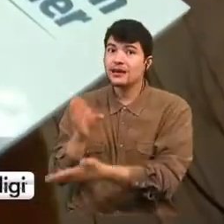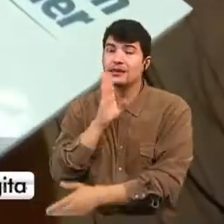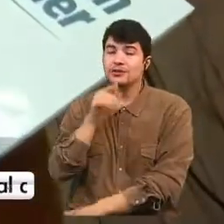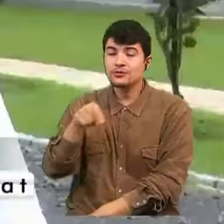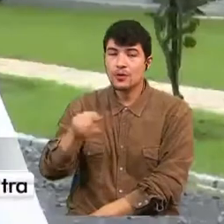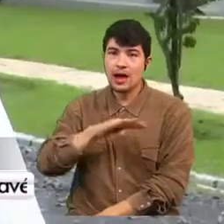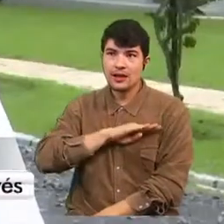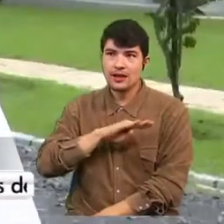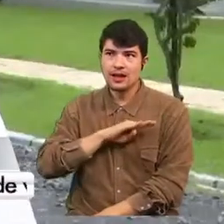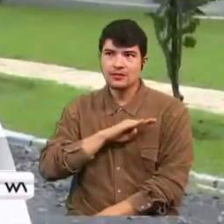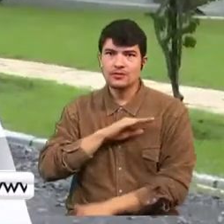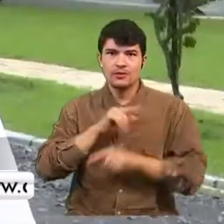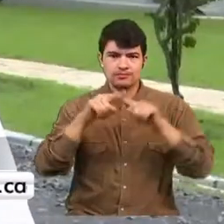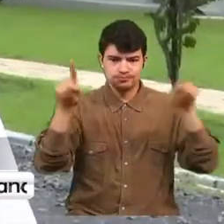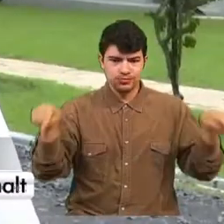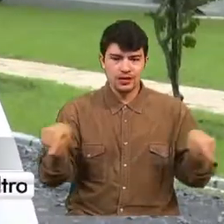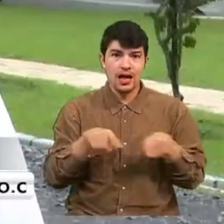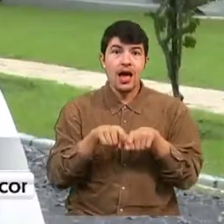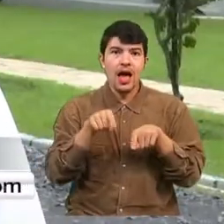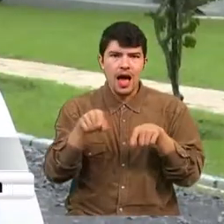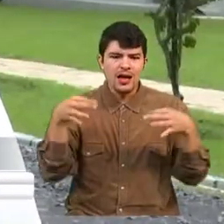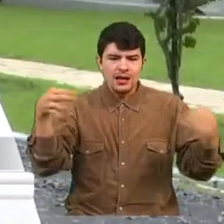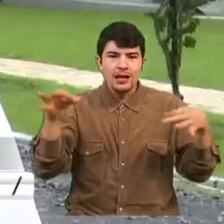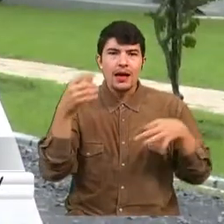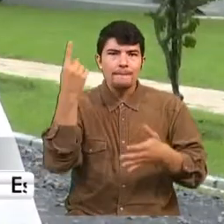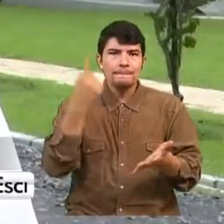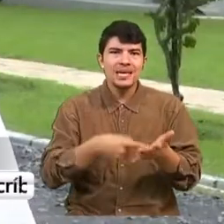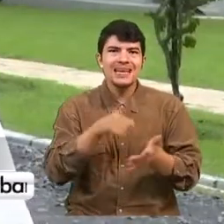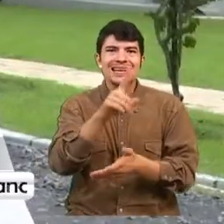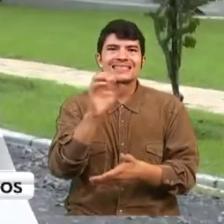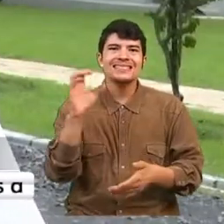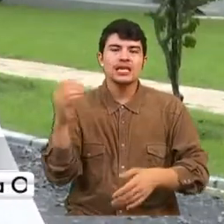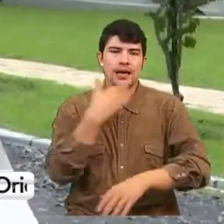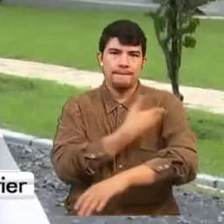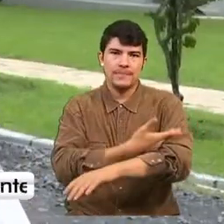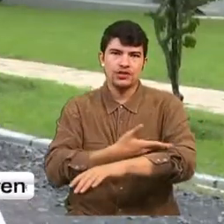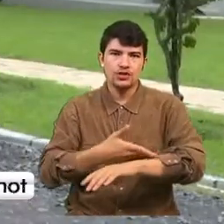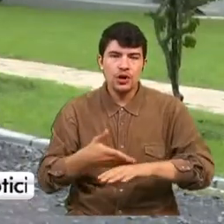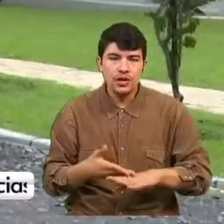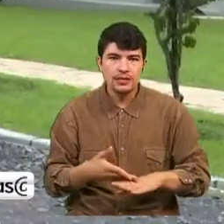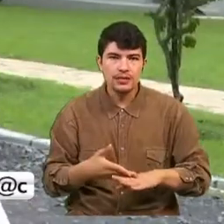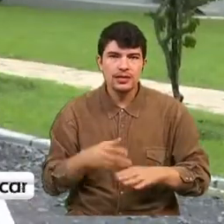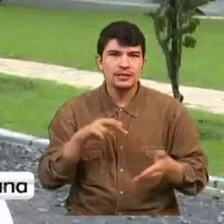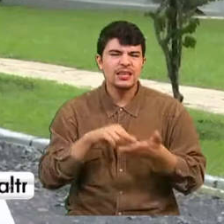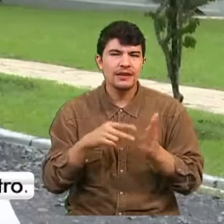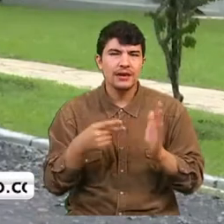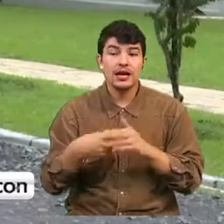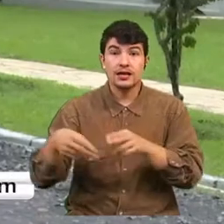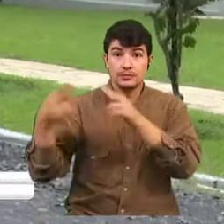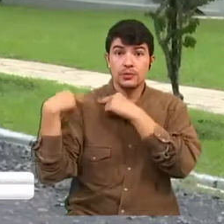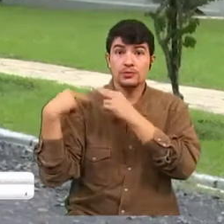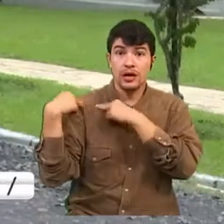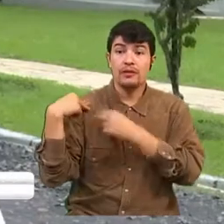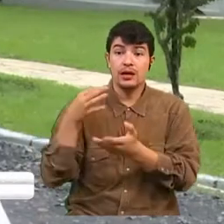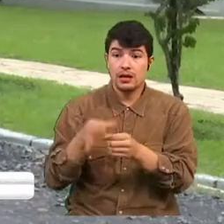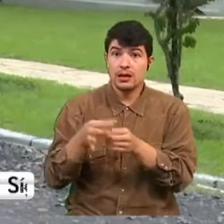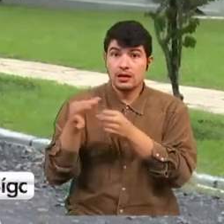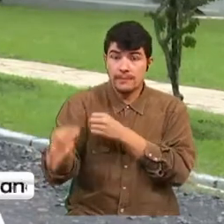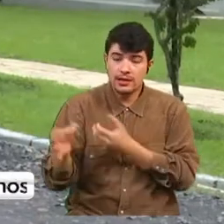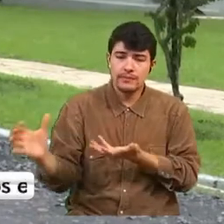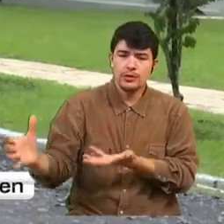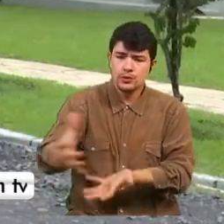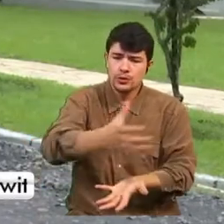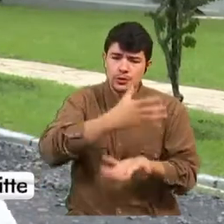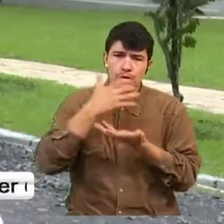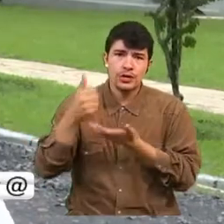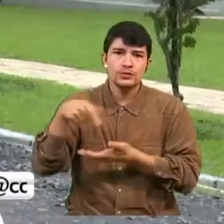alcaldes. Cheques por valor de 1.100 millones de pesos aproximadamente, que corresponde a lo que el departamento ha venido recaudando por estampilla